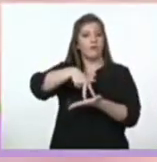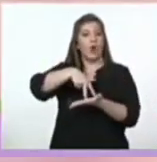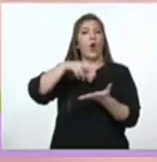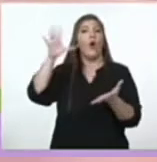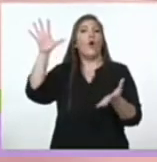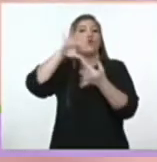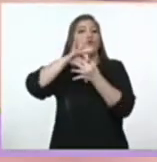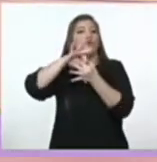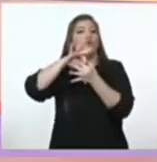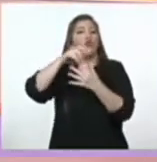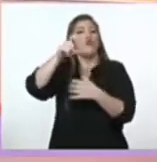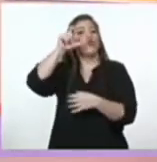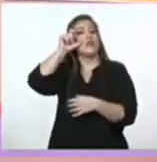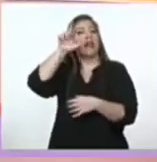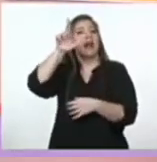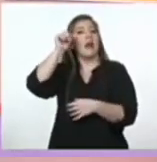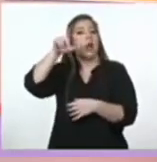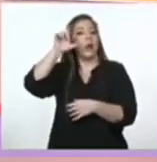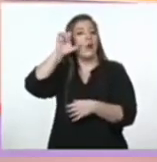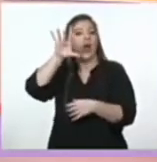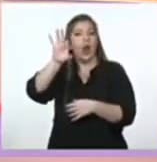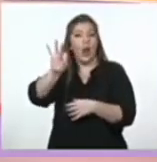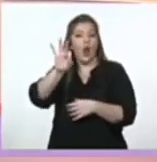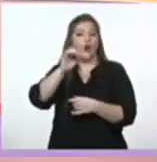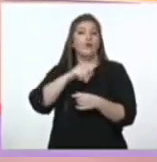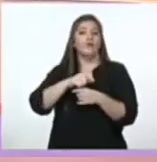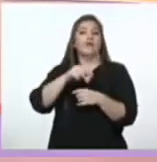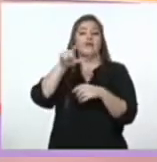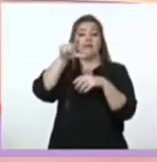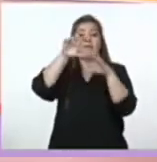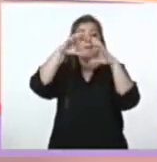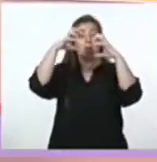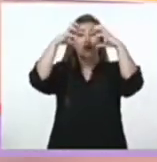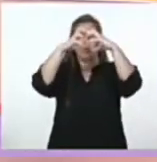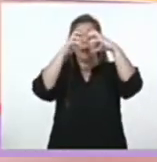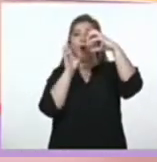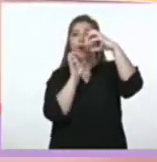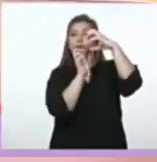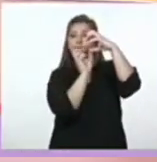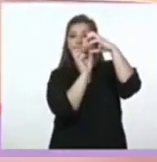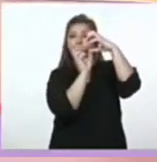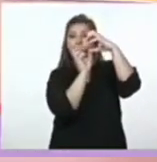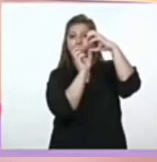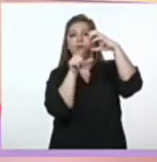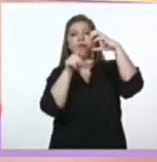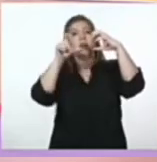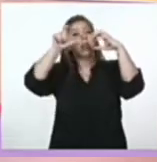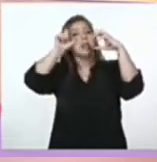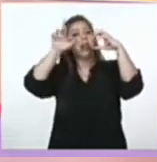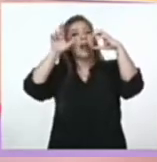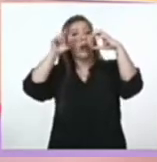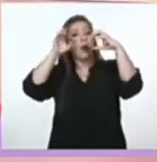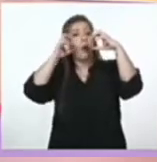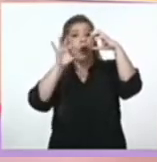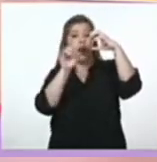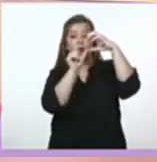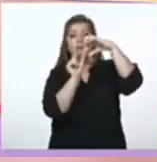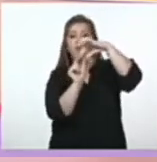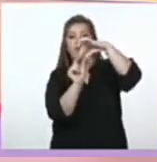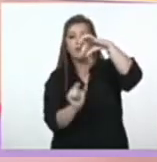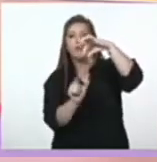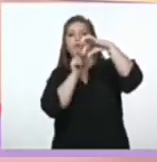El cerebelo, que es el órgano que está por debajo del cerebro y por detrás del tronco encefálico, si acá está el tronco